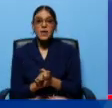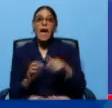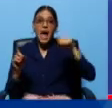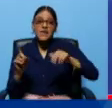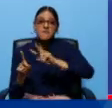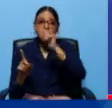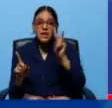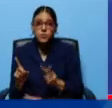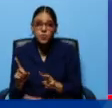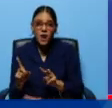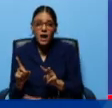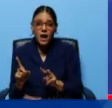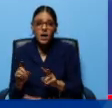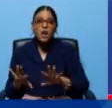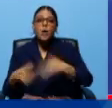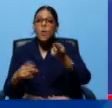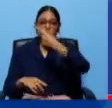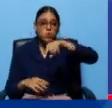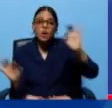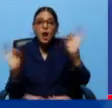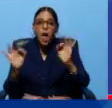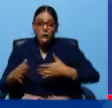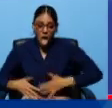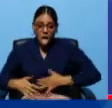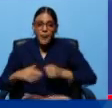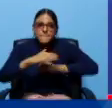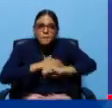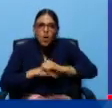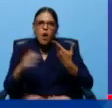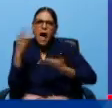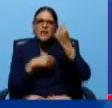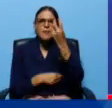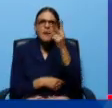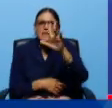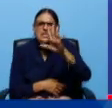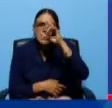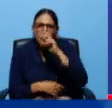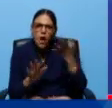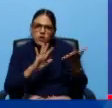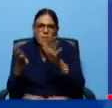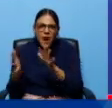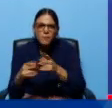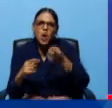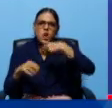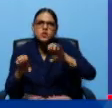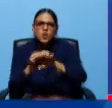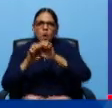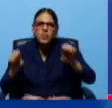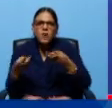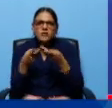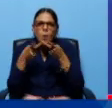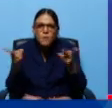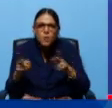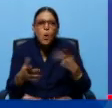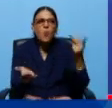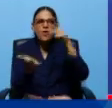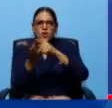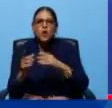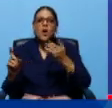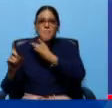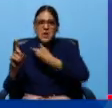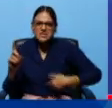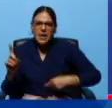Venezuela, cuando ustedes no habían nacido, hace 25 años, la educación pública, cuando llegó el comandante Hugo